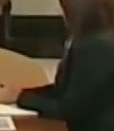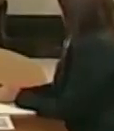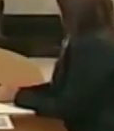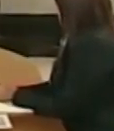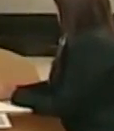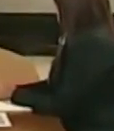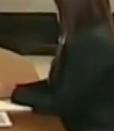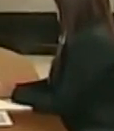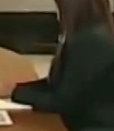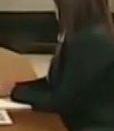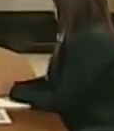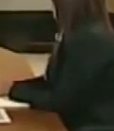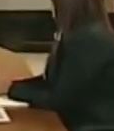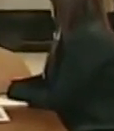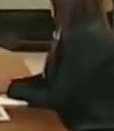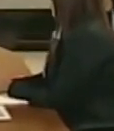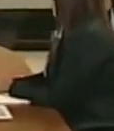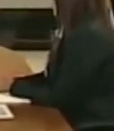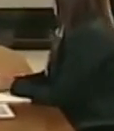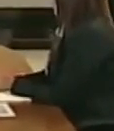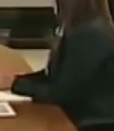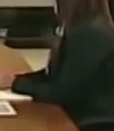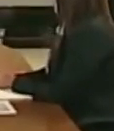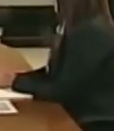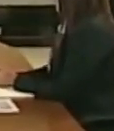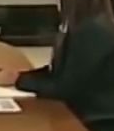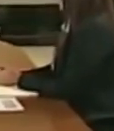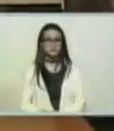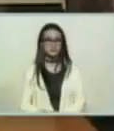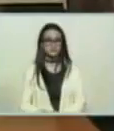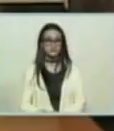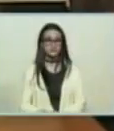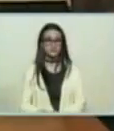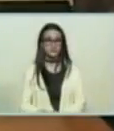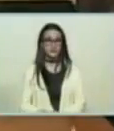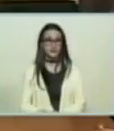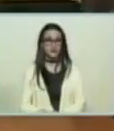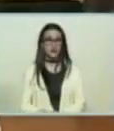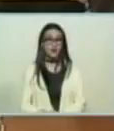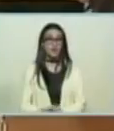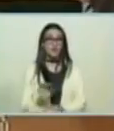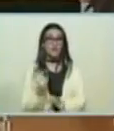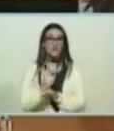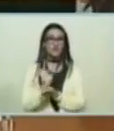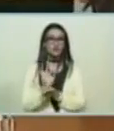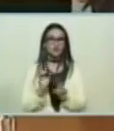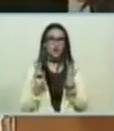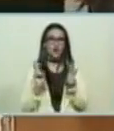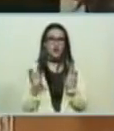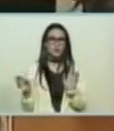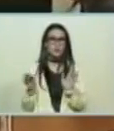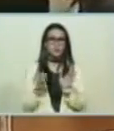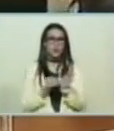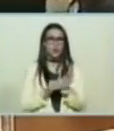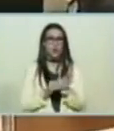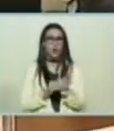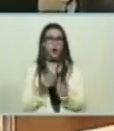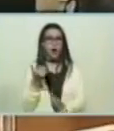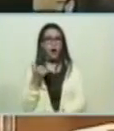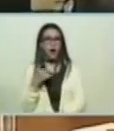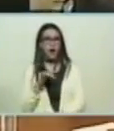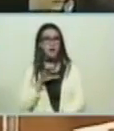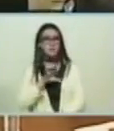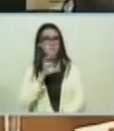legislativos, puedan ejercer altas funciones de Estado. Bueno, inclusive hay países